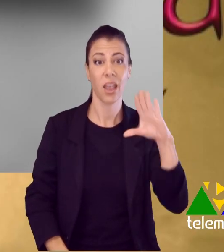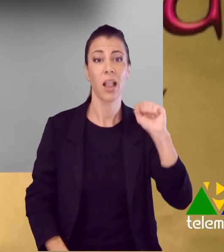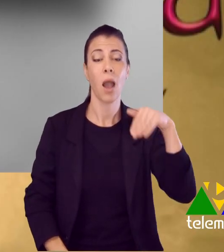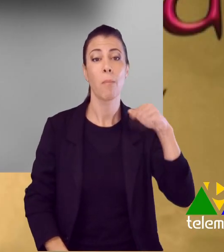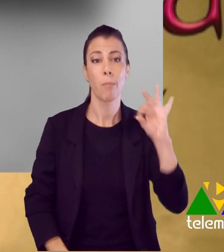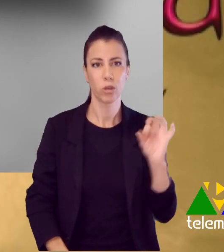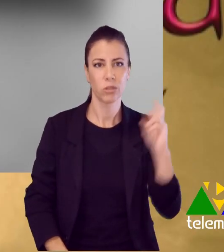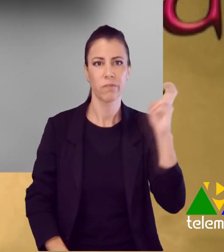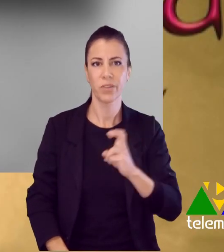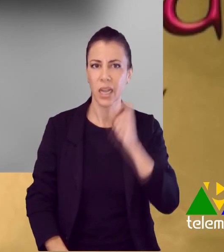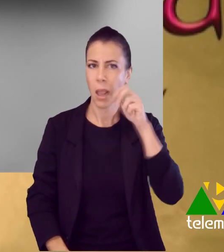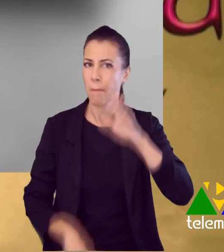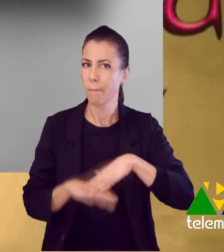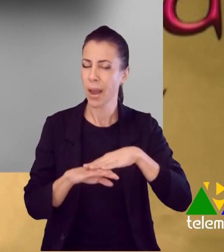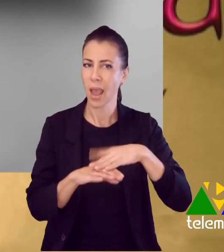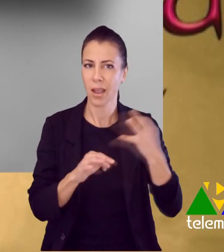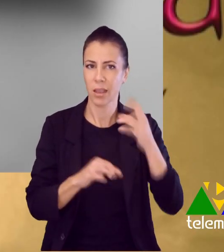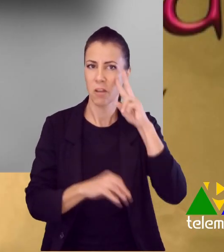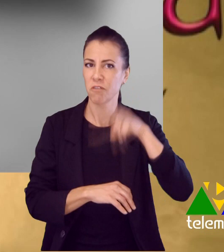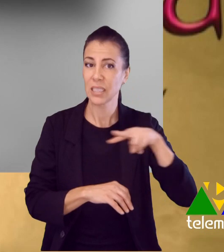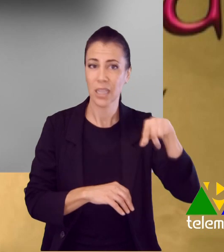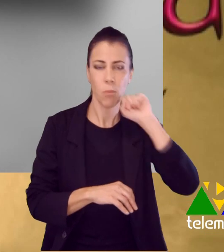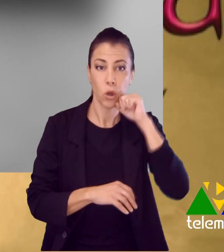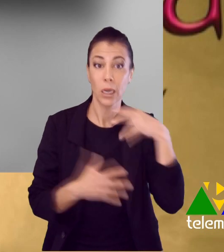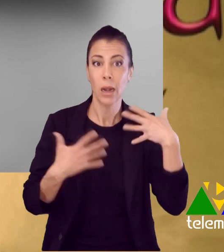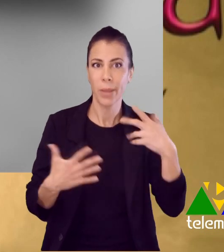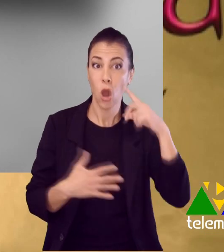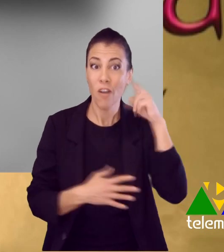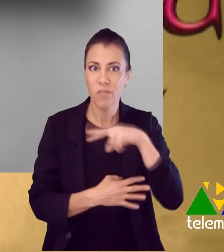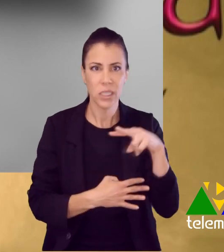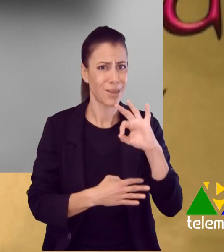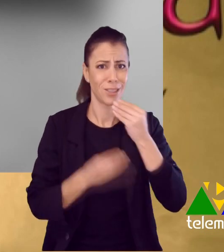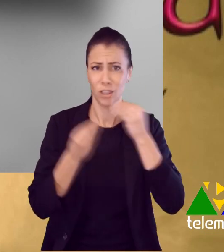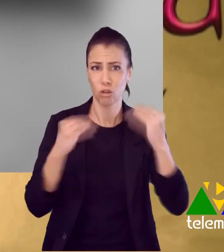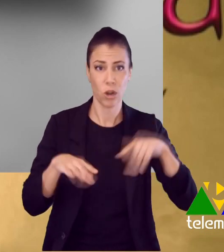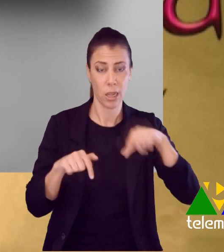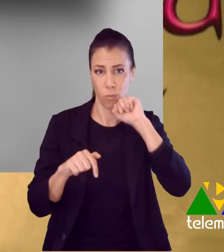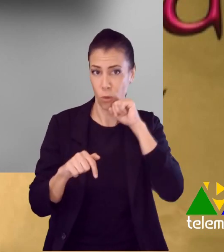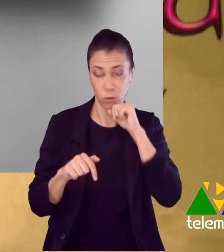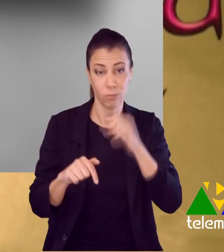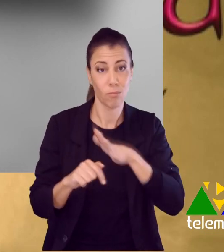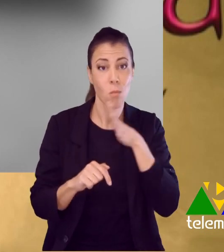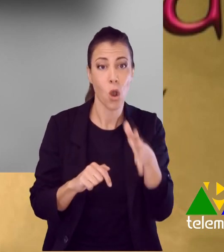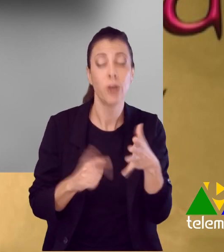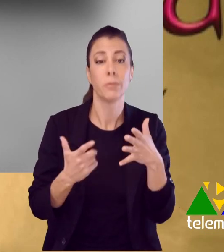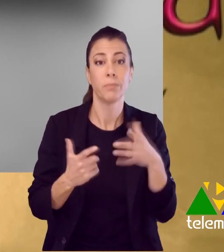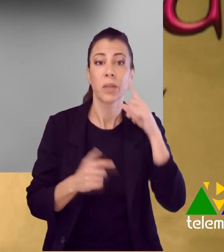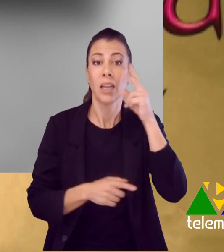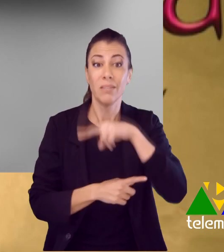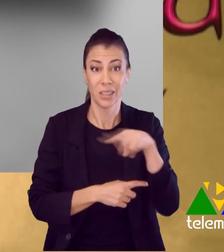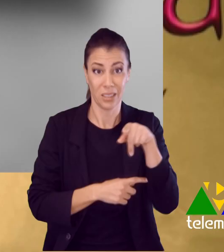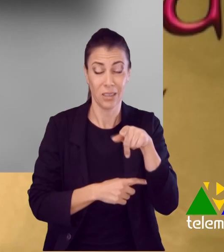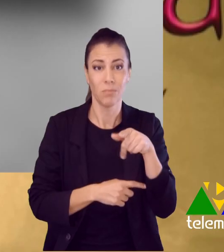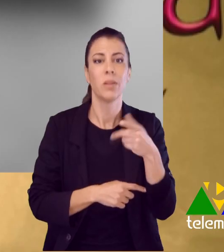y curiosamente fue una visita histórica para la historia de Motril porque el general